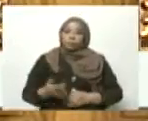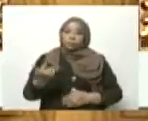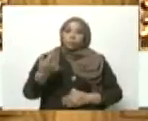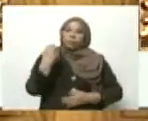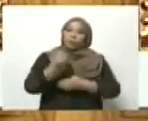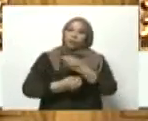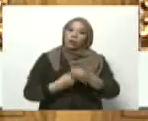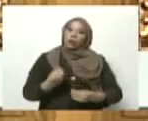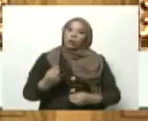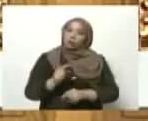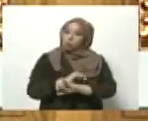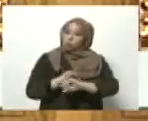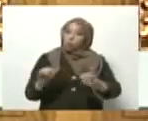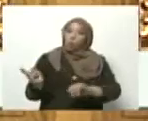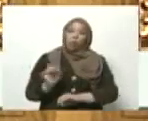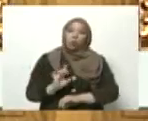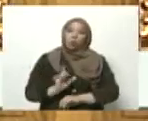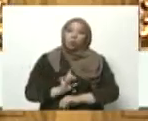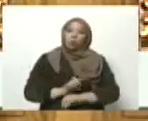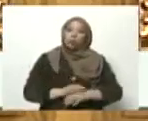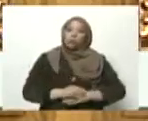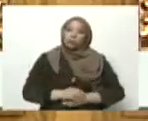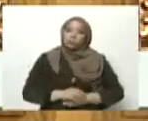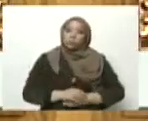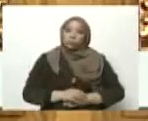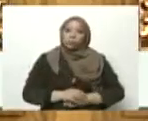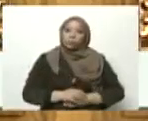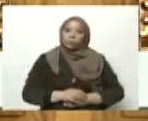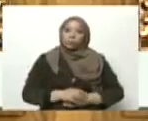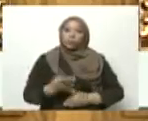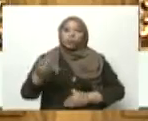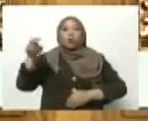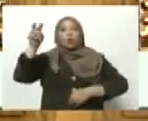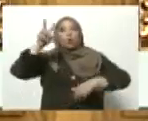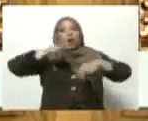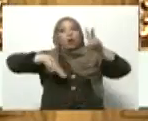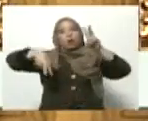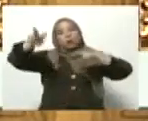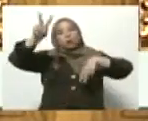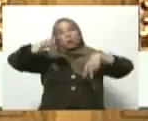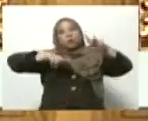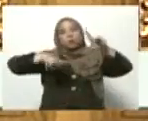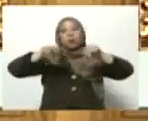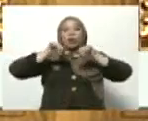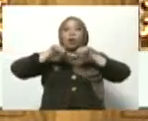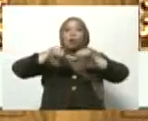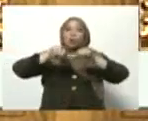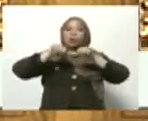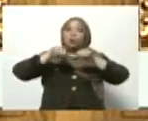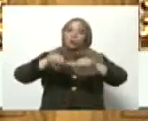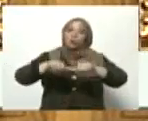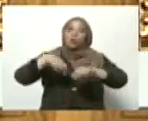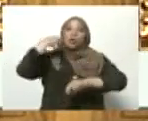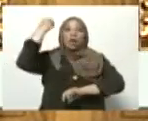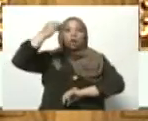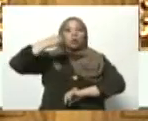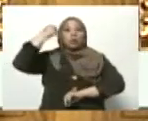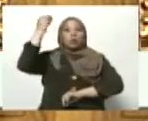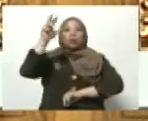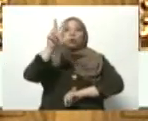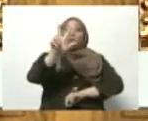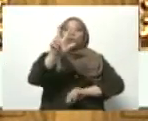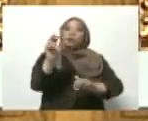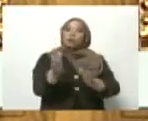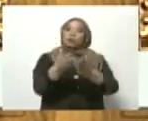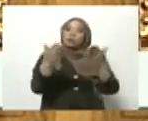digo, esto no ha terminado. El método que voy a usar para exponer lo que viene a continuación es el análisis de tres